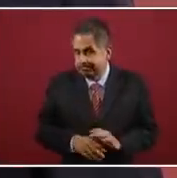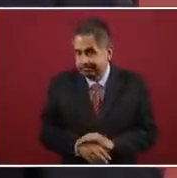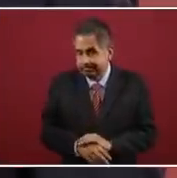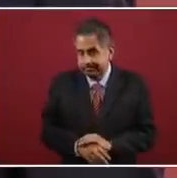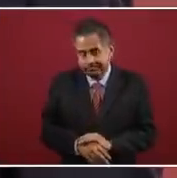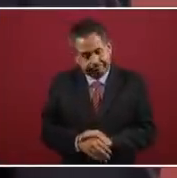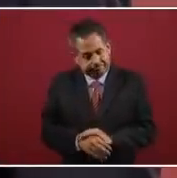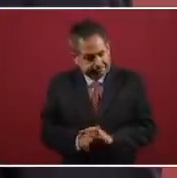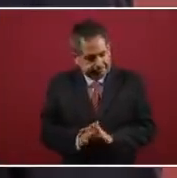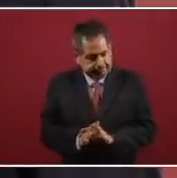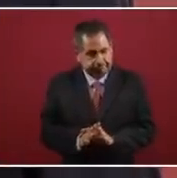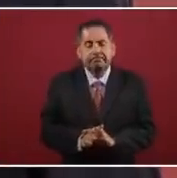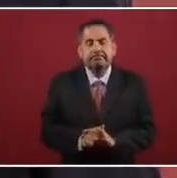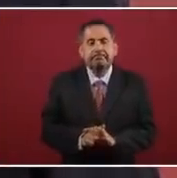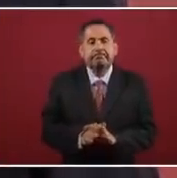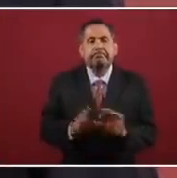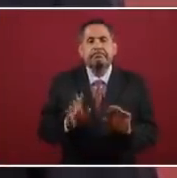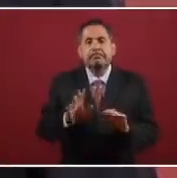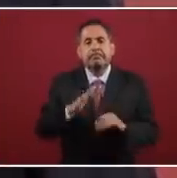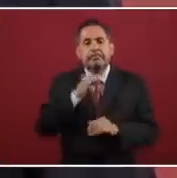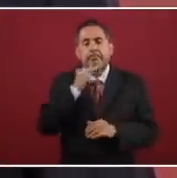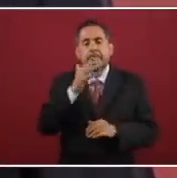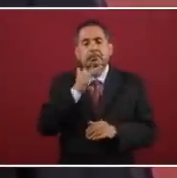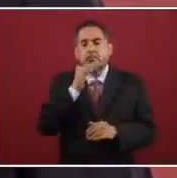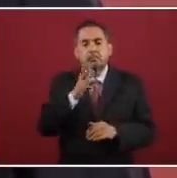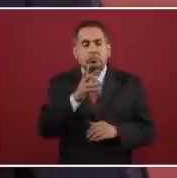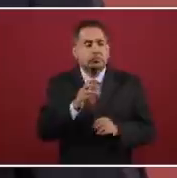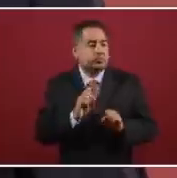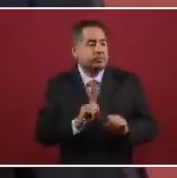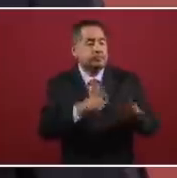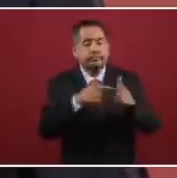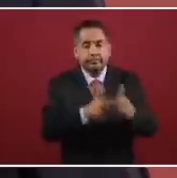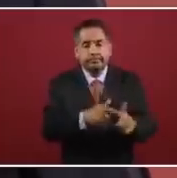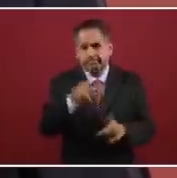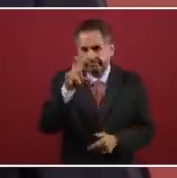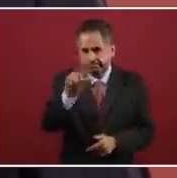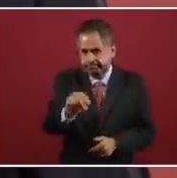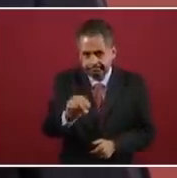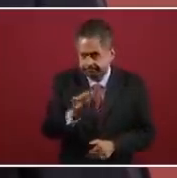Pero la corrupción no se va a permitir.